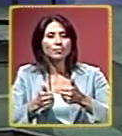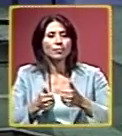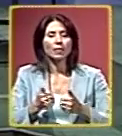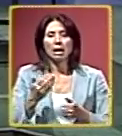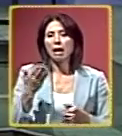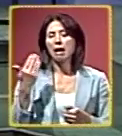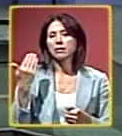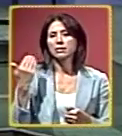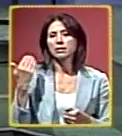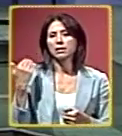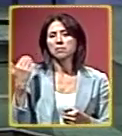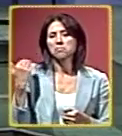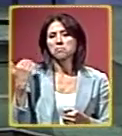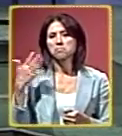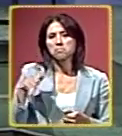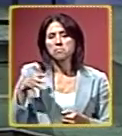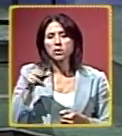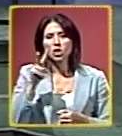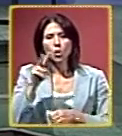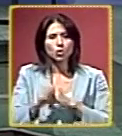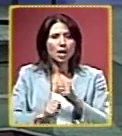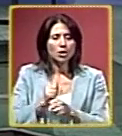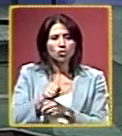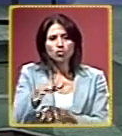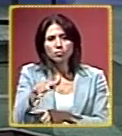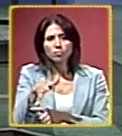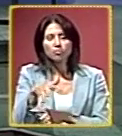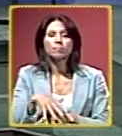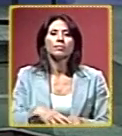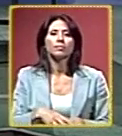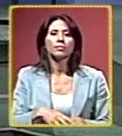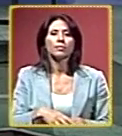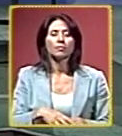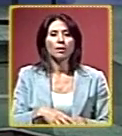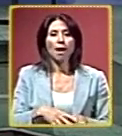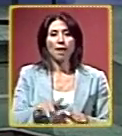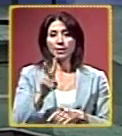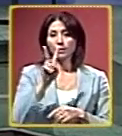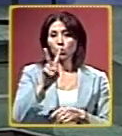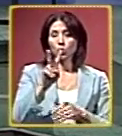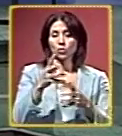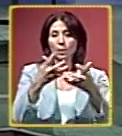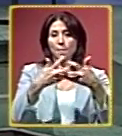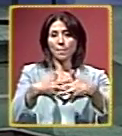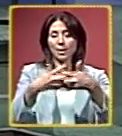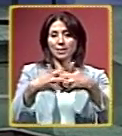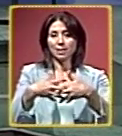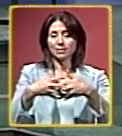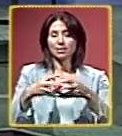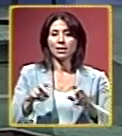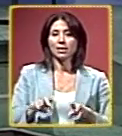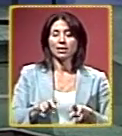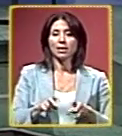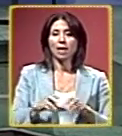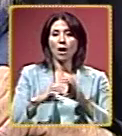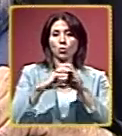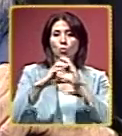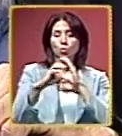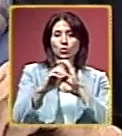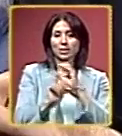hace unos 2 años o algo así, las 2 empresas de autobuses de